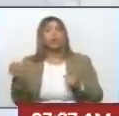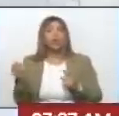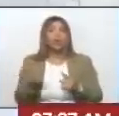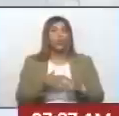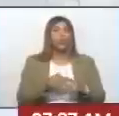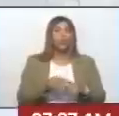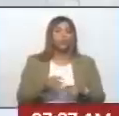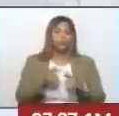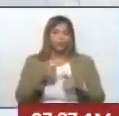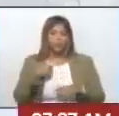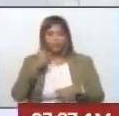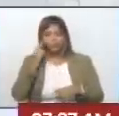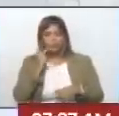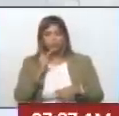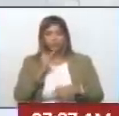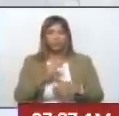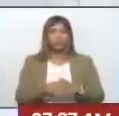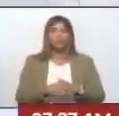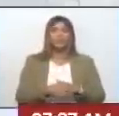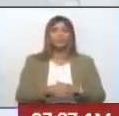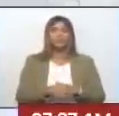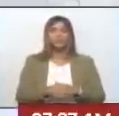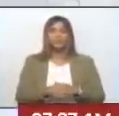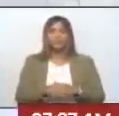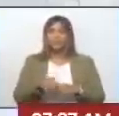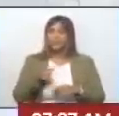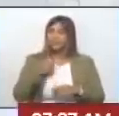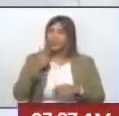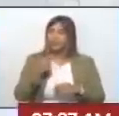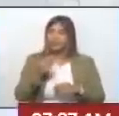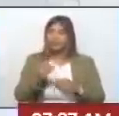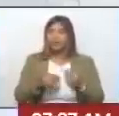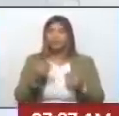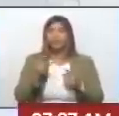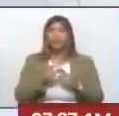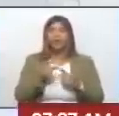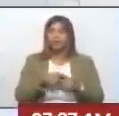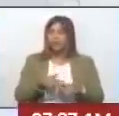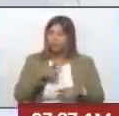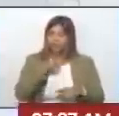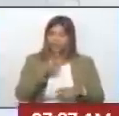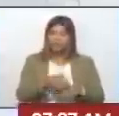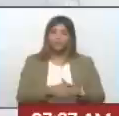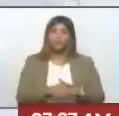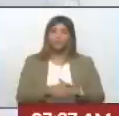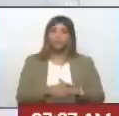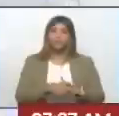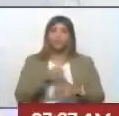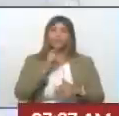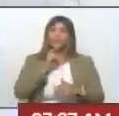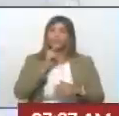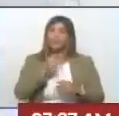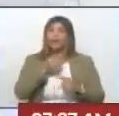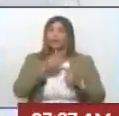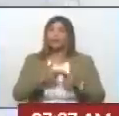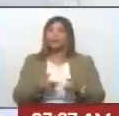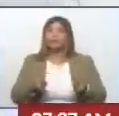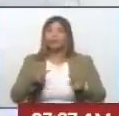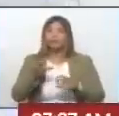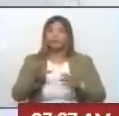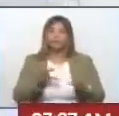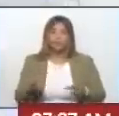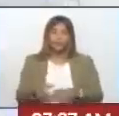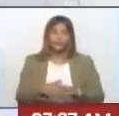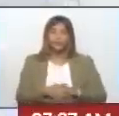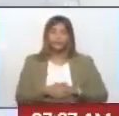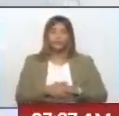del libertador Simón Bolívar, diciendo las cosas más espantosas de quien es el padre de la patria,